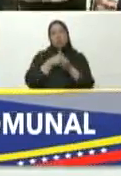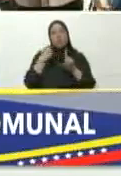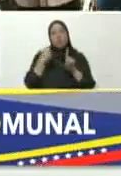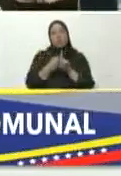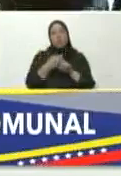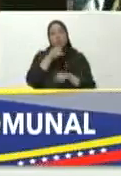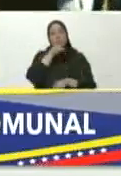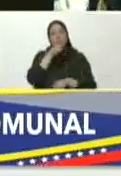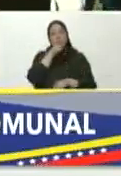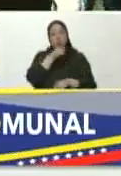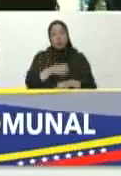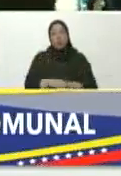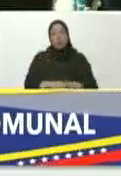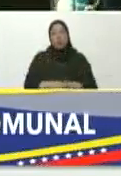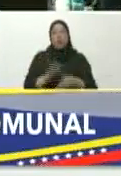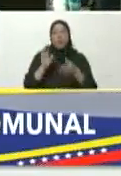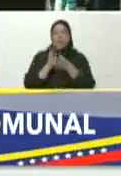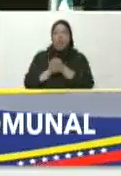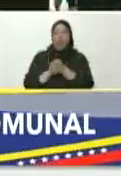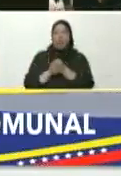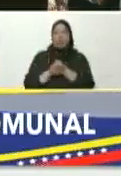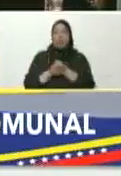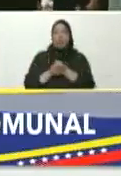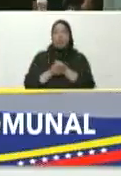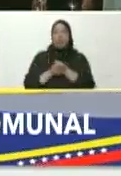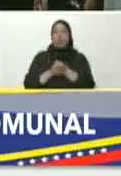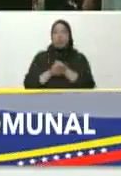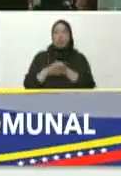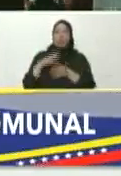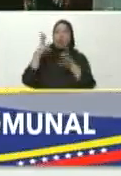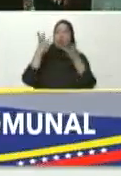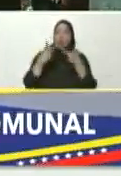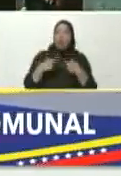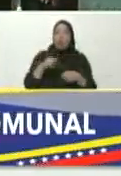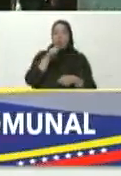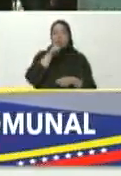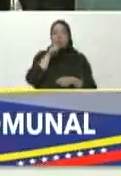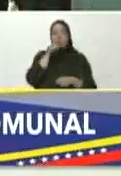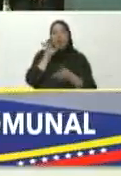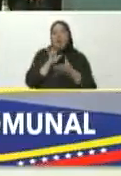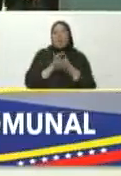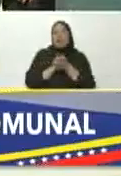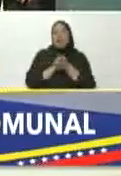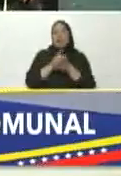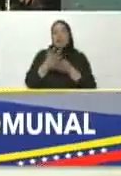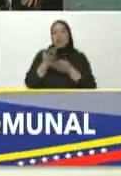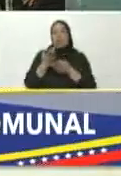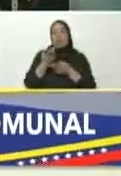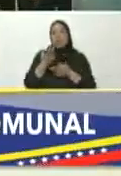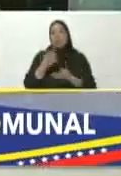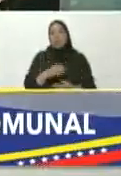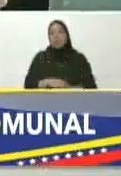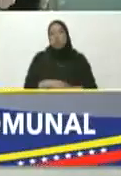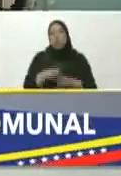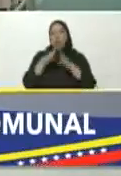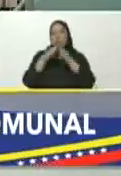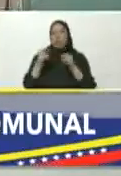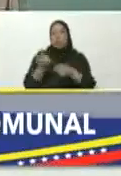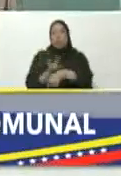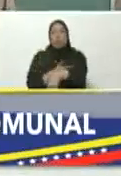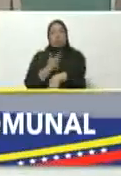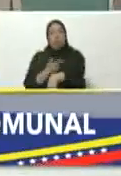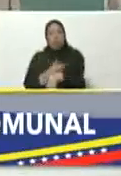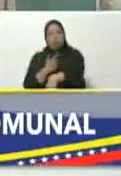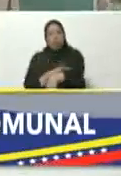puñito, nos damos la mano, pero con cuántas ganas queda uno de abrazar a tanto compatriota, a tanto hermano, a